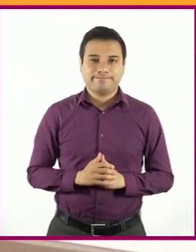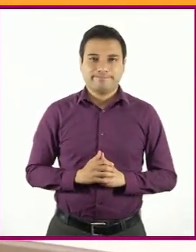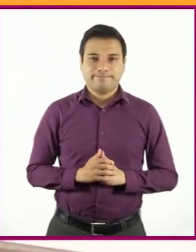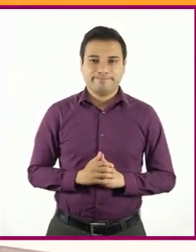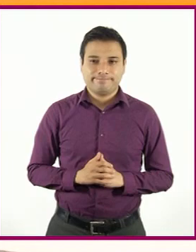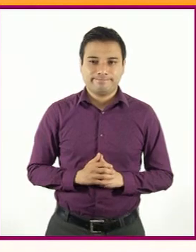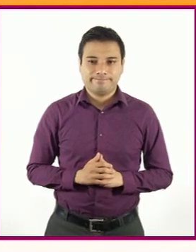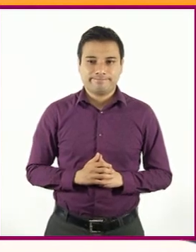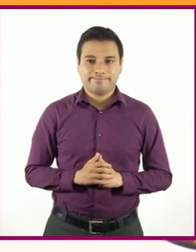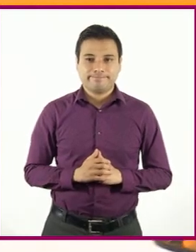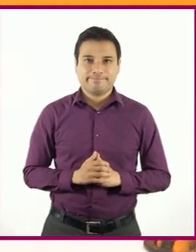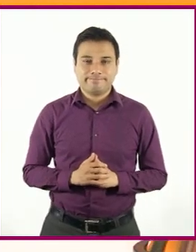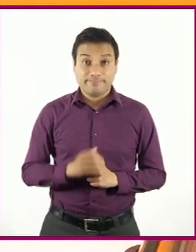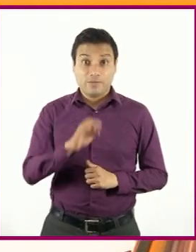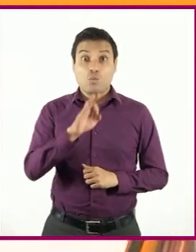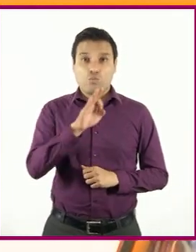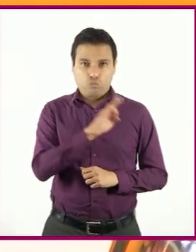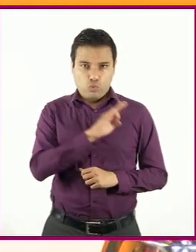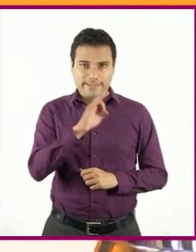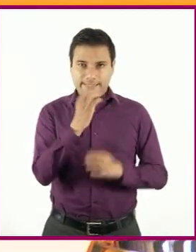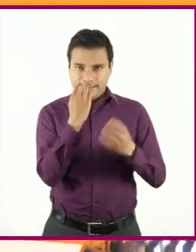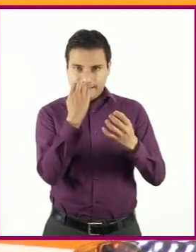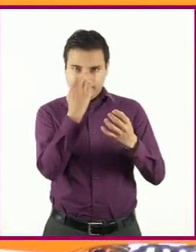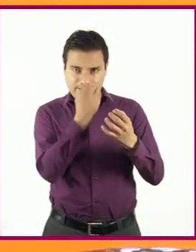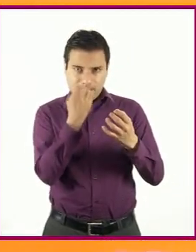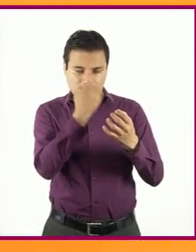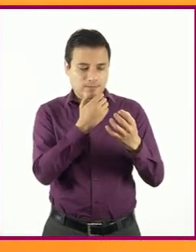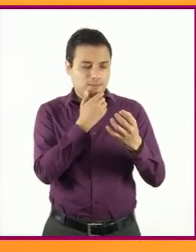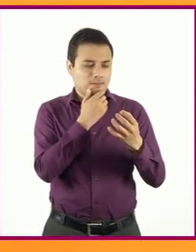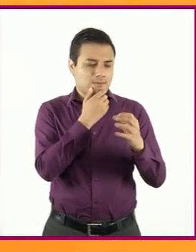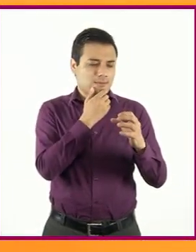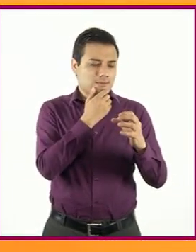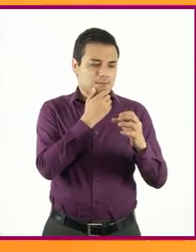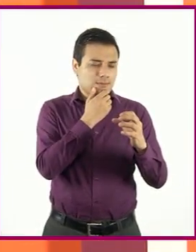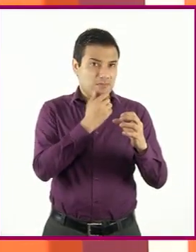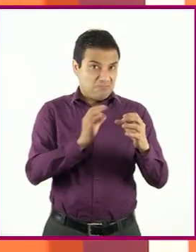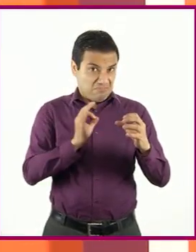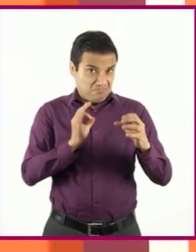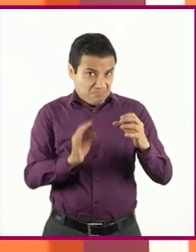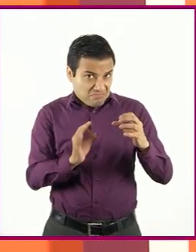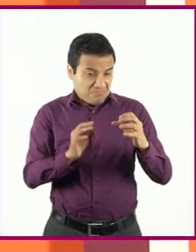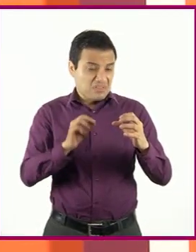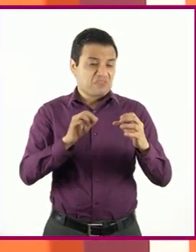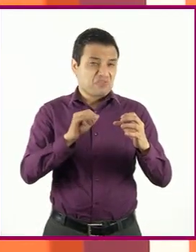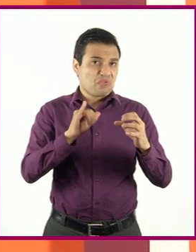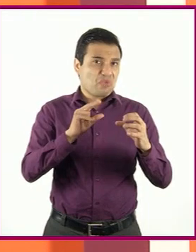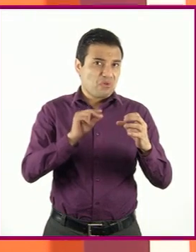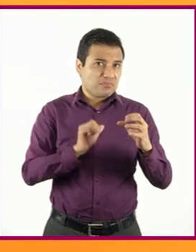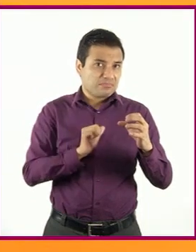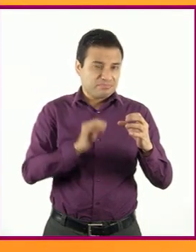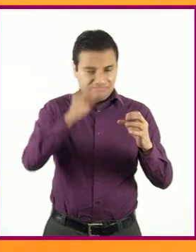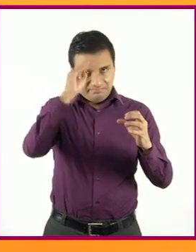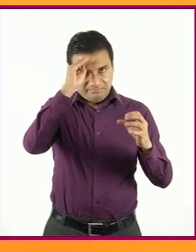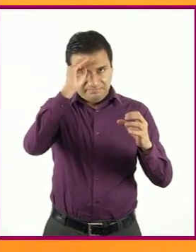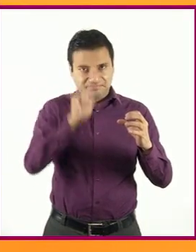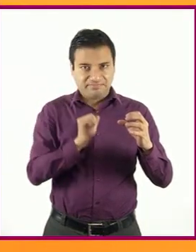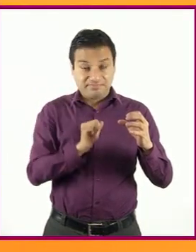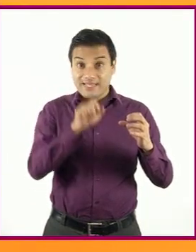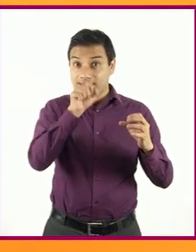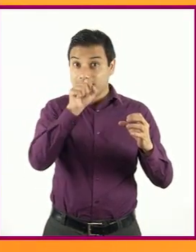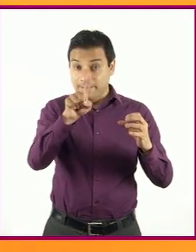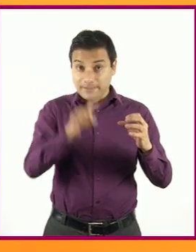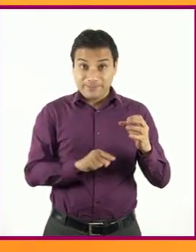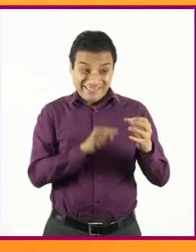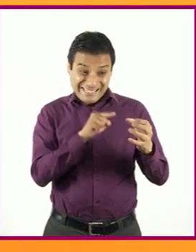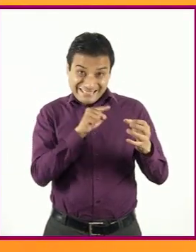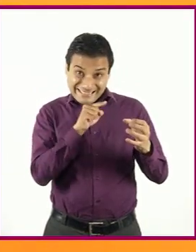forma, podemos valorar si satisface las necesidades identificadas en el problema técnico. Además, el prototipo